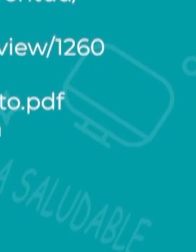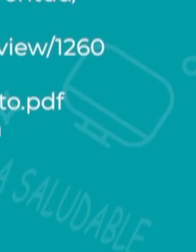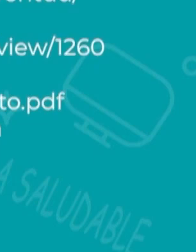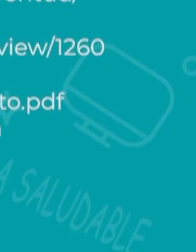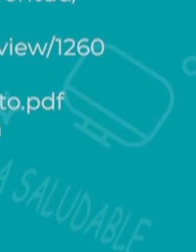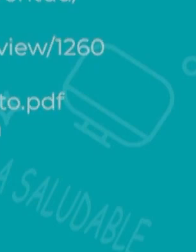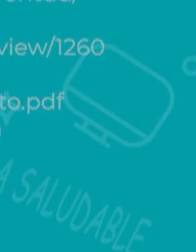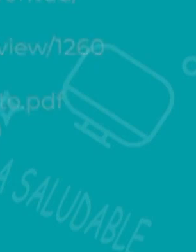¡Gracias!